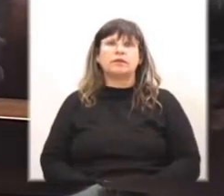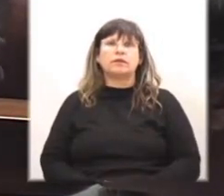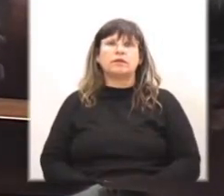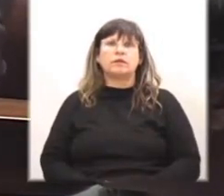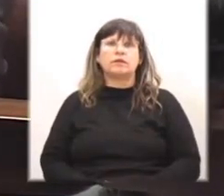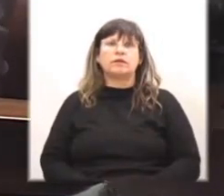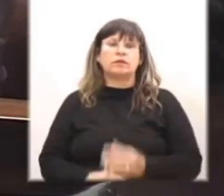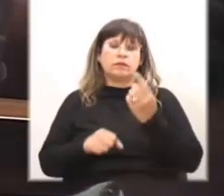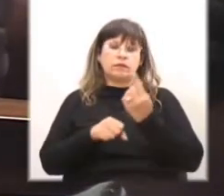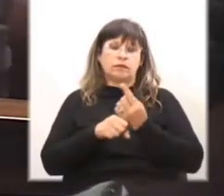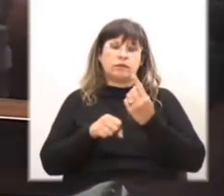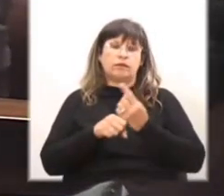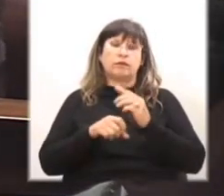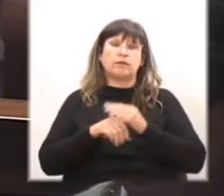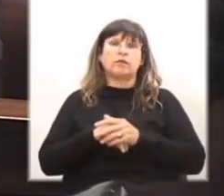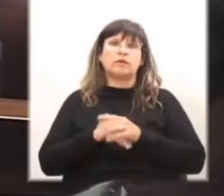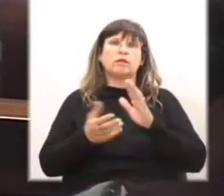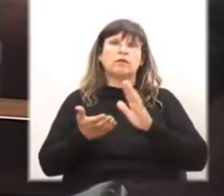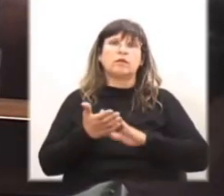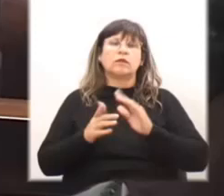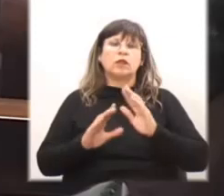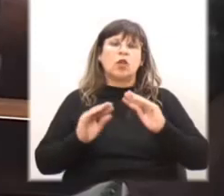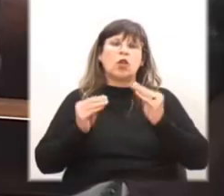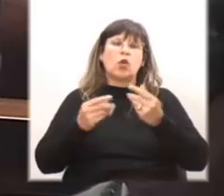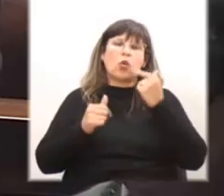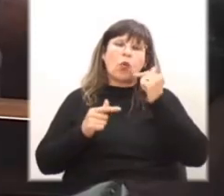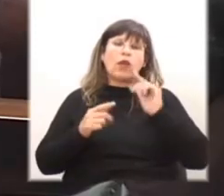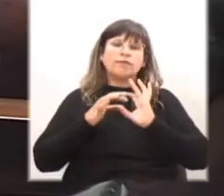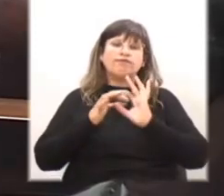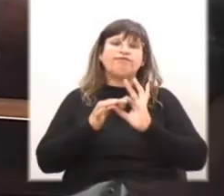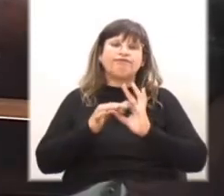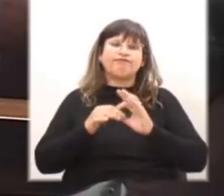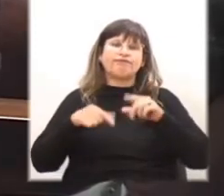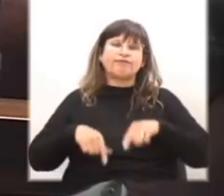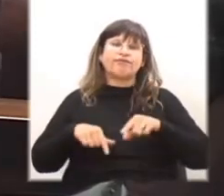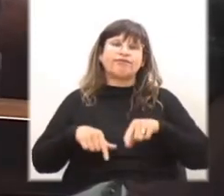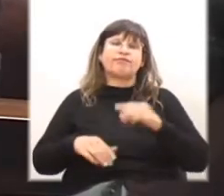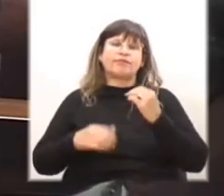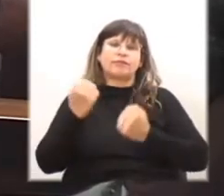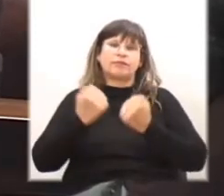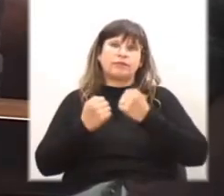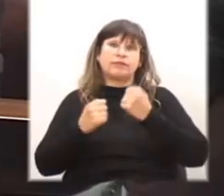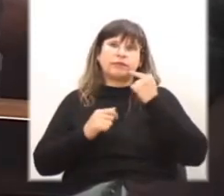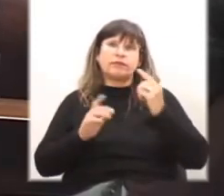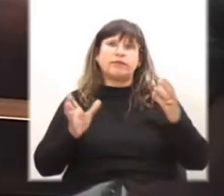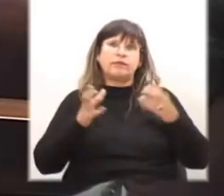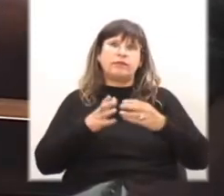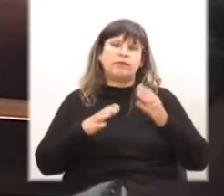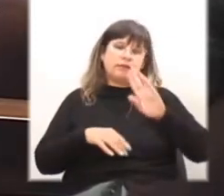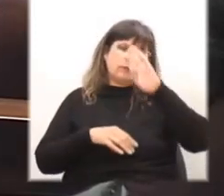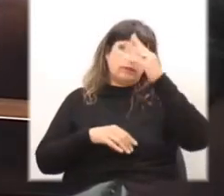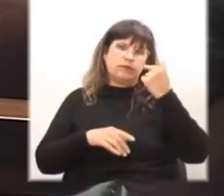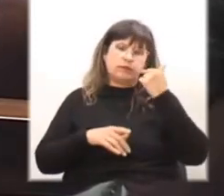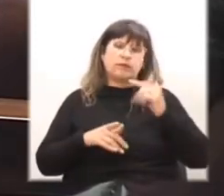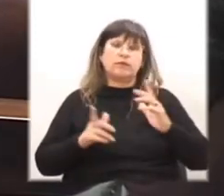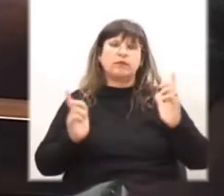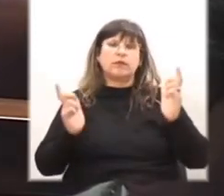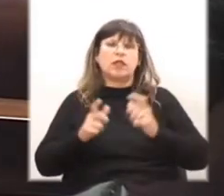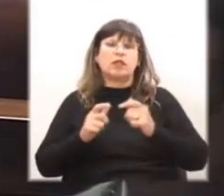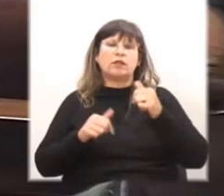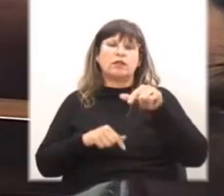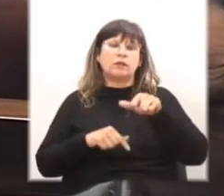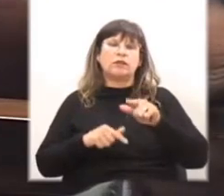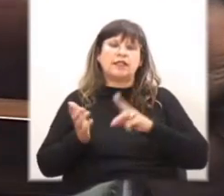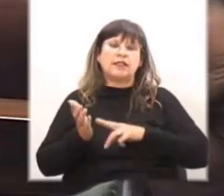La primera pregunta tiene relación a cuál es el vínculo del Ministerio de Economía y Finanzas con la delegación del Uruguay en la Comisión Técnica Mixta de